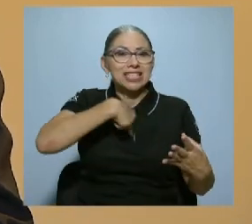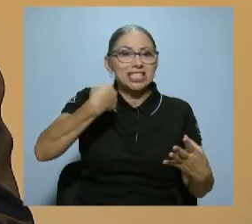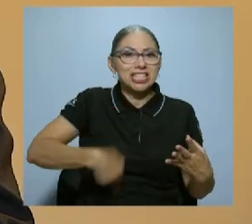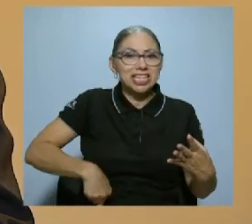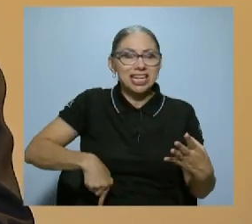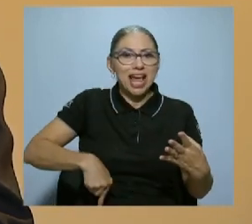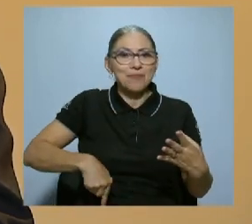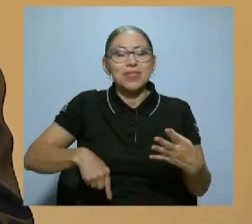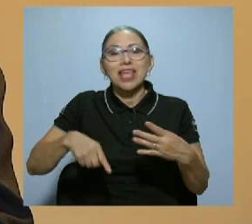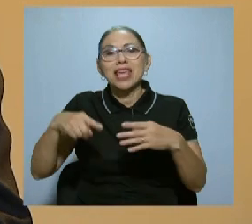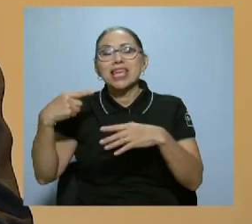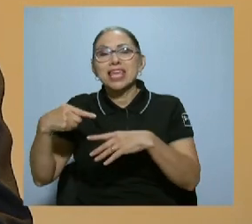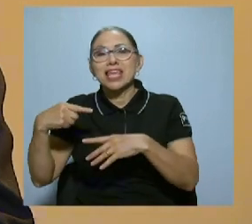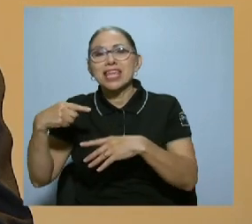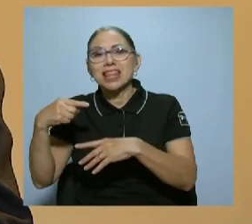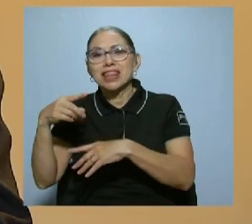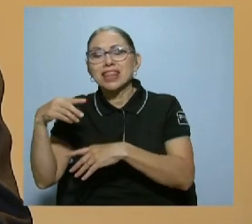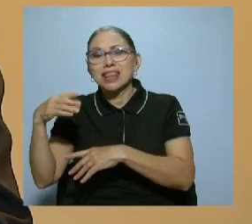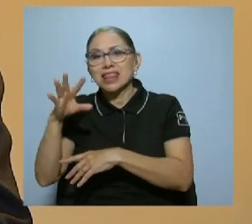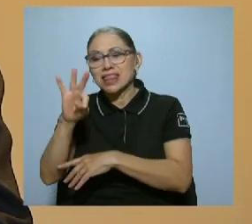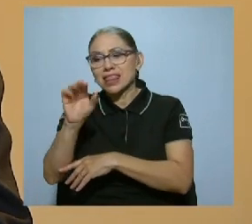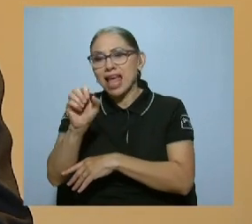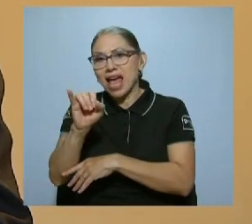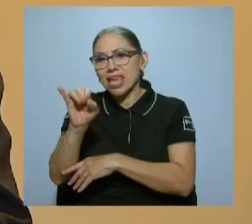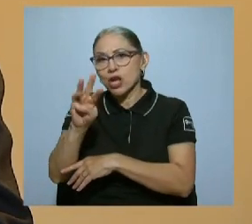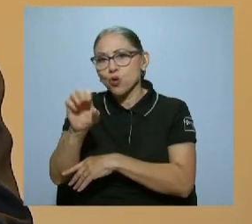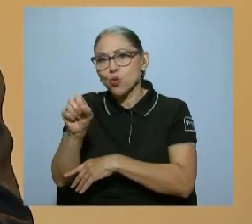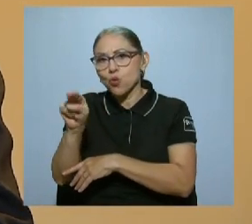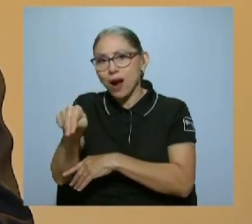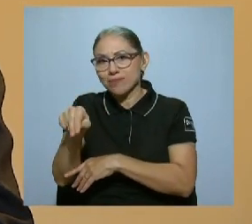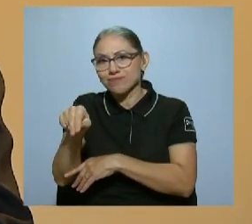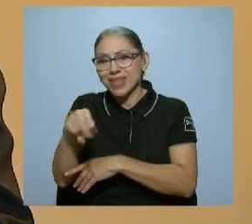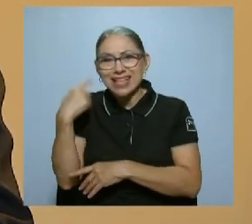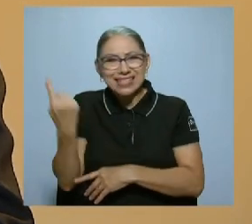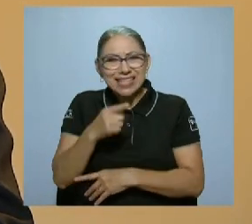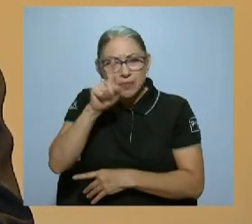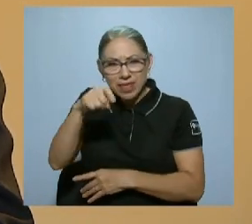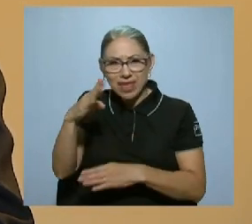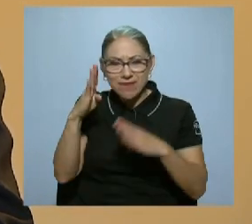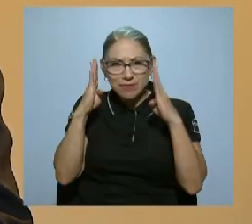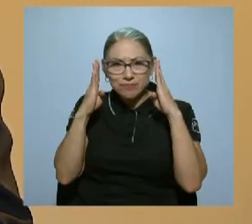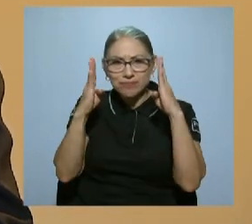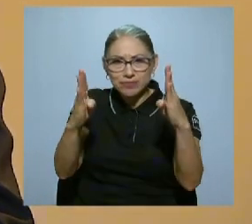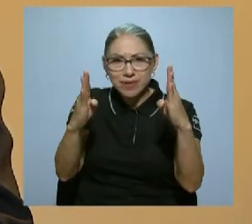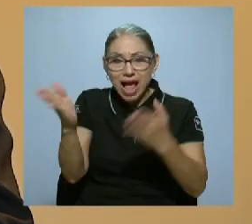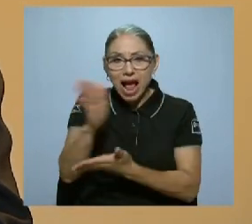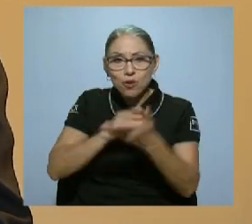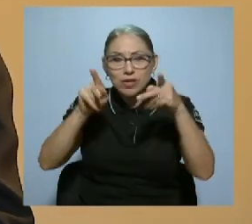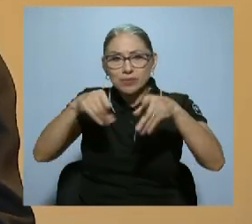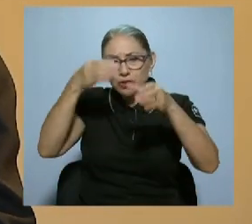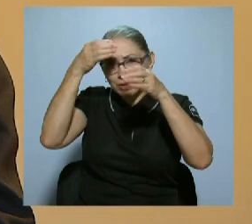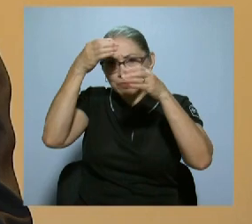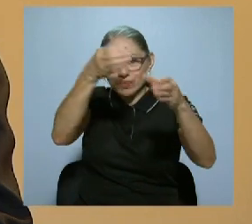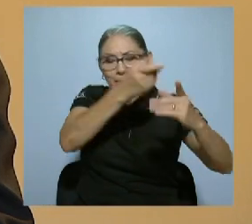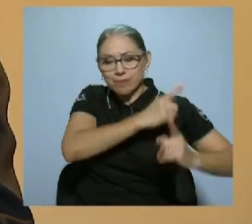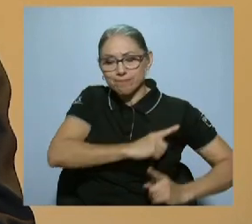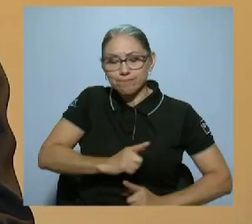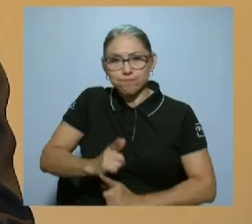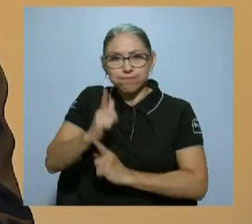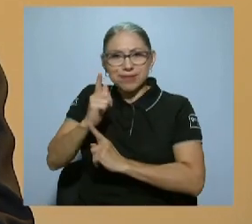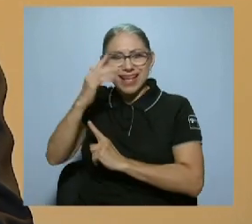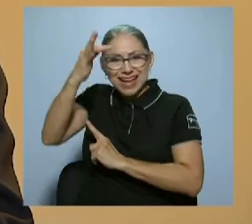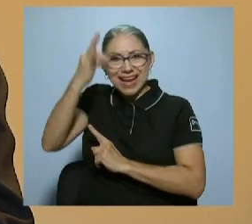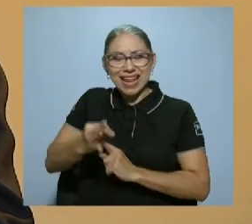Nunca hay que dejar de lado lo que algunos expertos en cuestiones eminentemente militares consideran el conflicto más